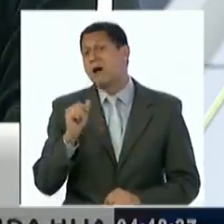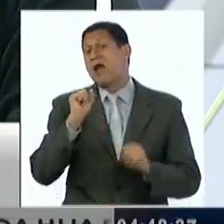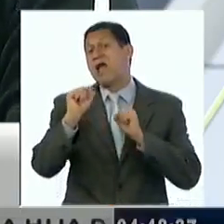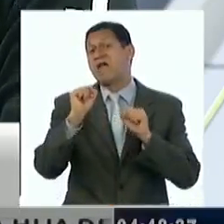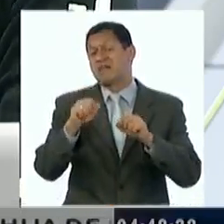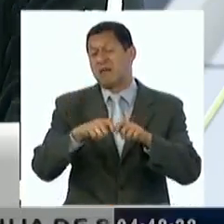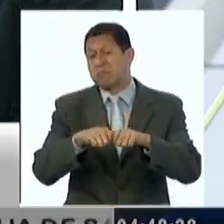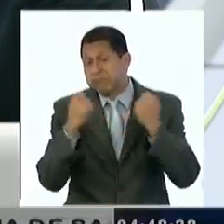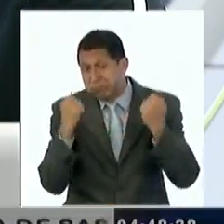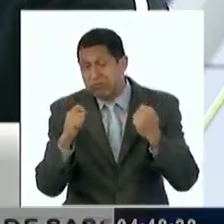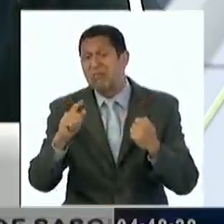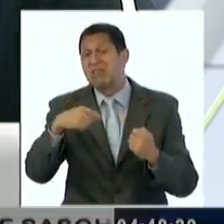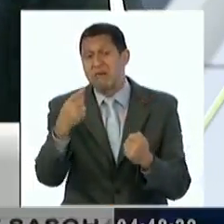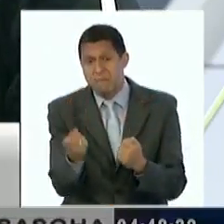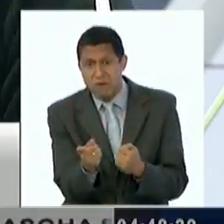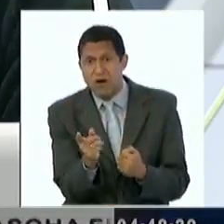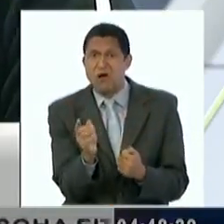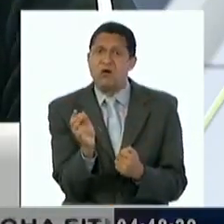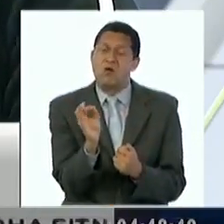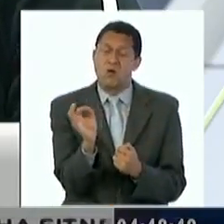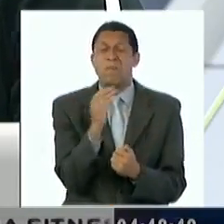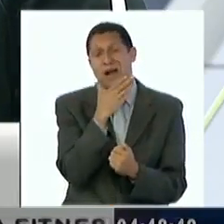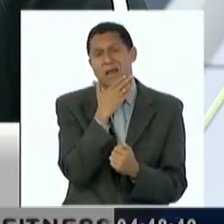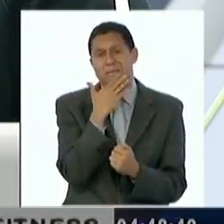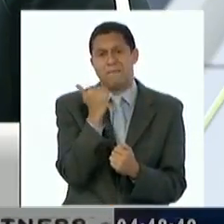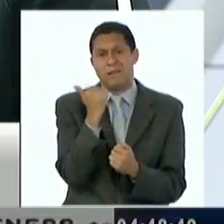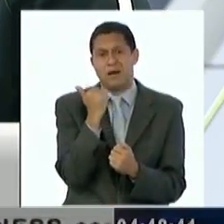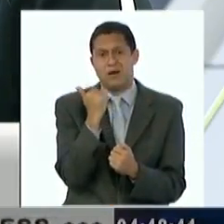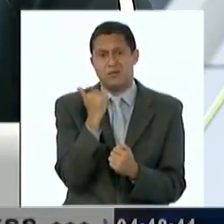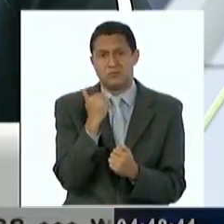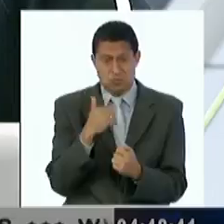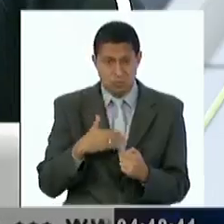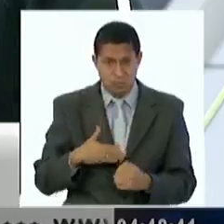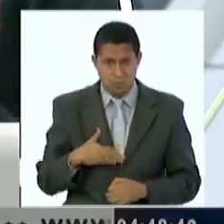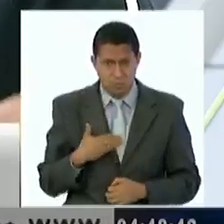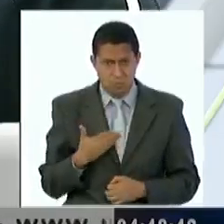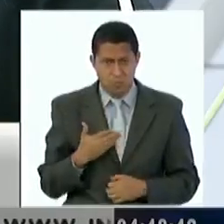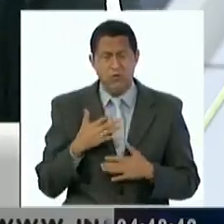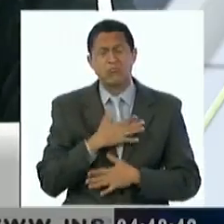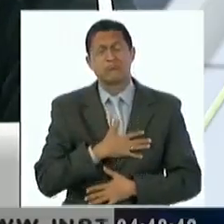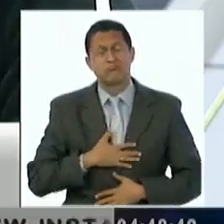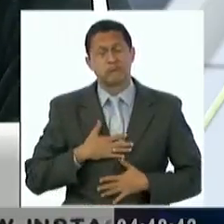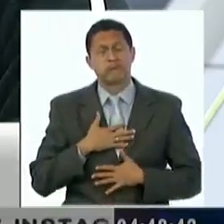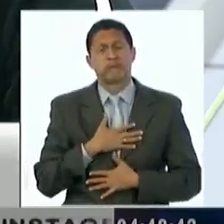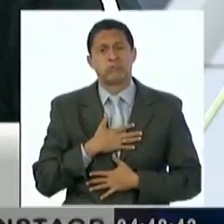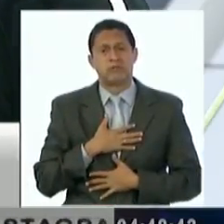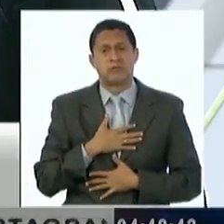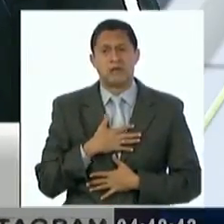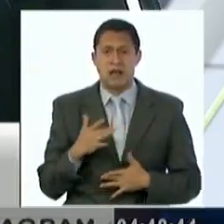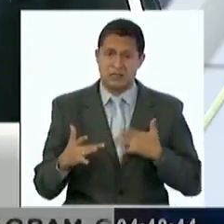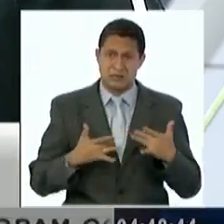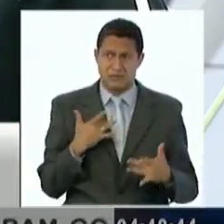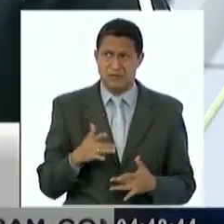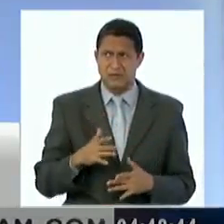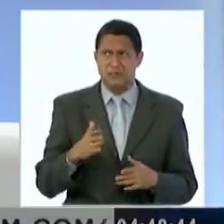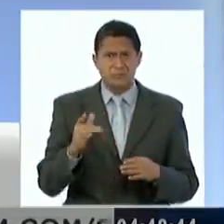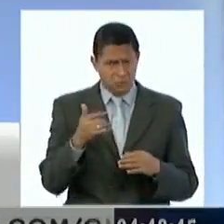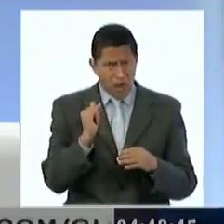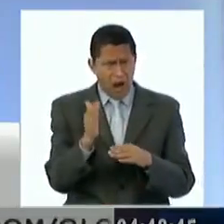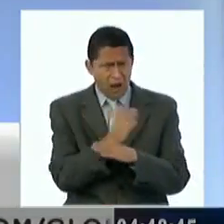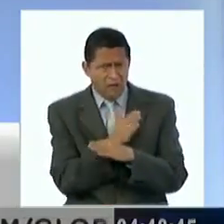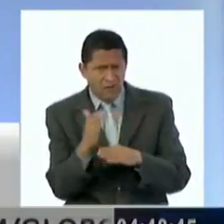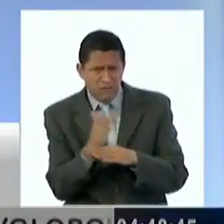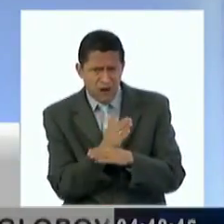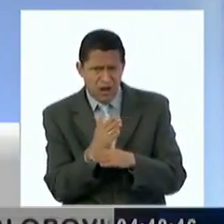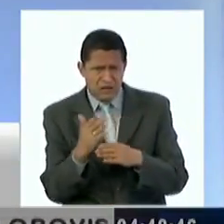evitar las lesiones y este mejorar pues su capacidad de disfrutar pues de la actividad que está realizando qué diferencia hay entre